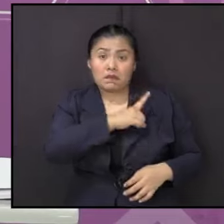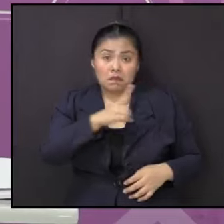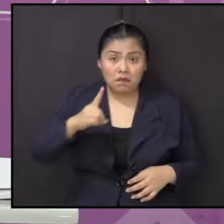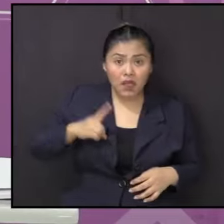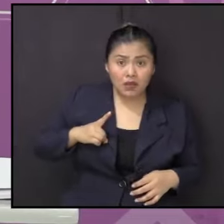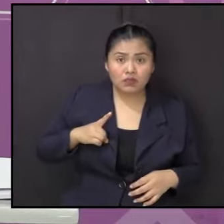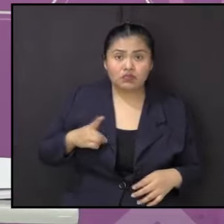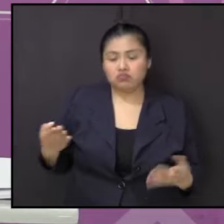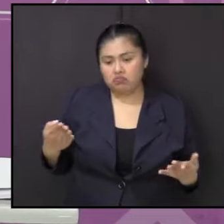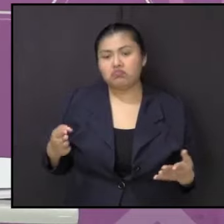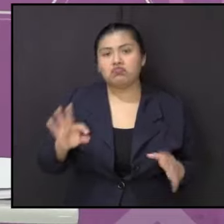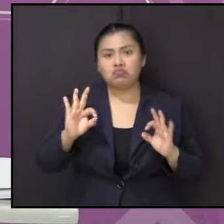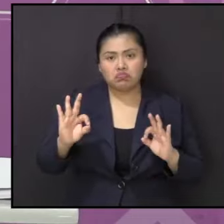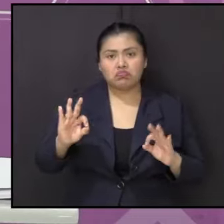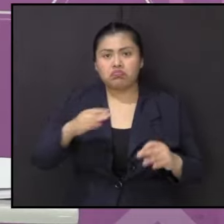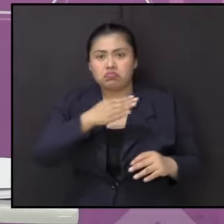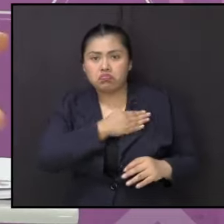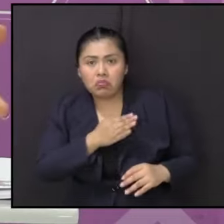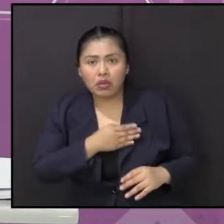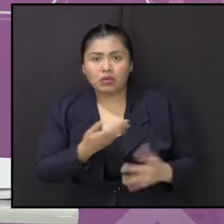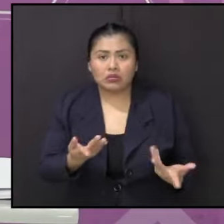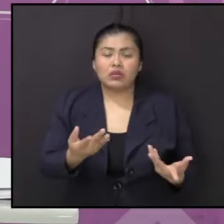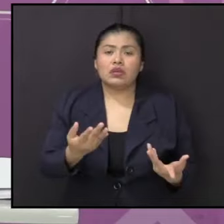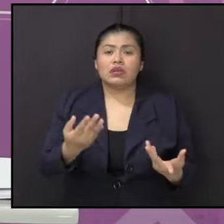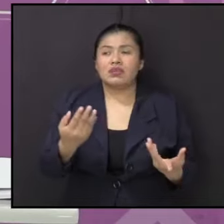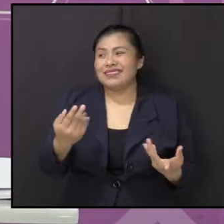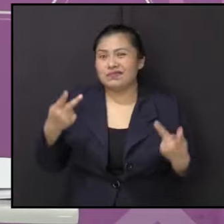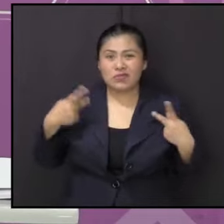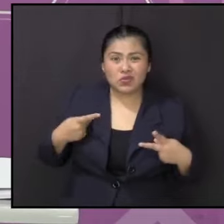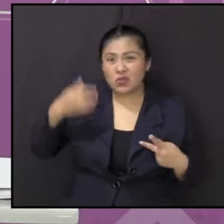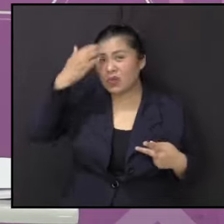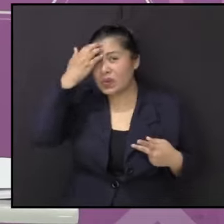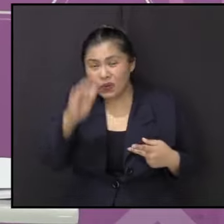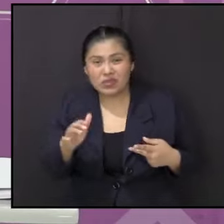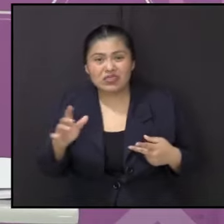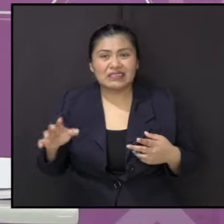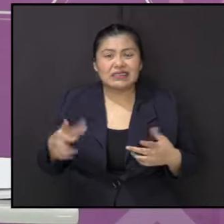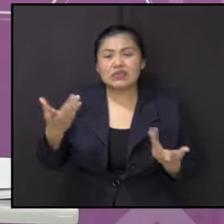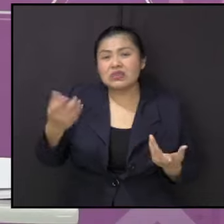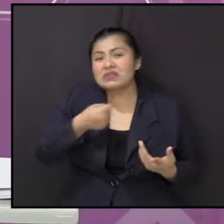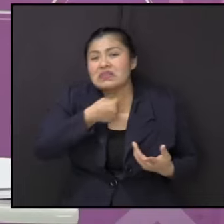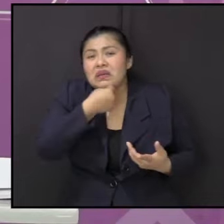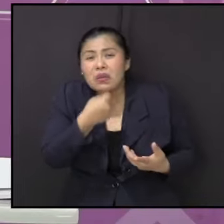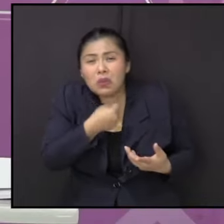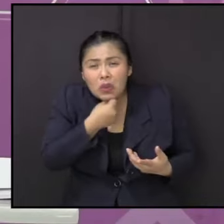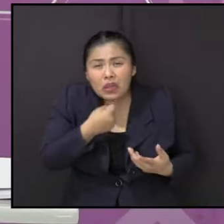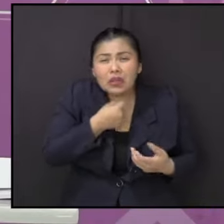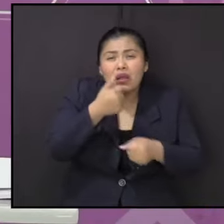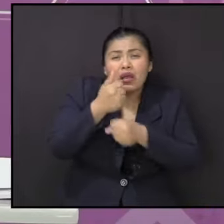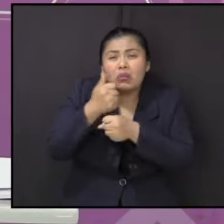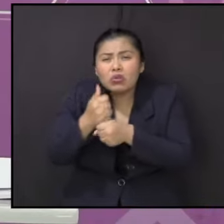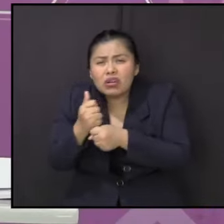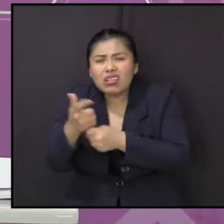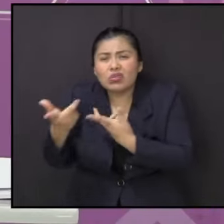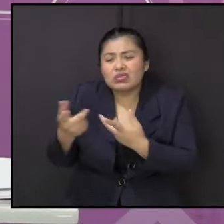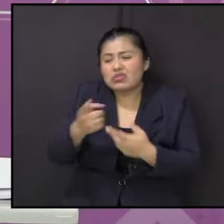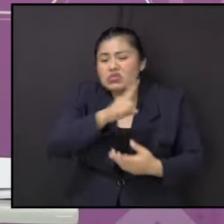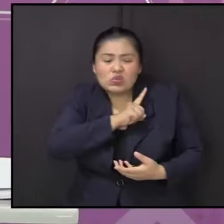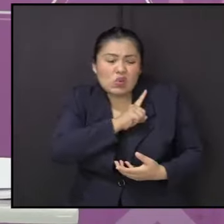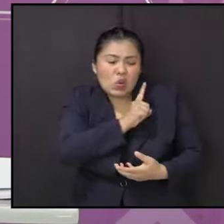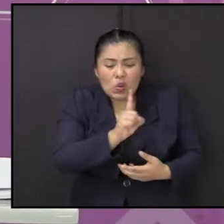bienestar. Eso es muy importante actualizarlo. ¿Quién no conoce abuelitos, desafortunadamente, que terminan desprotegidos por las familias, que